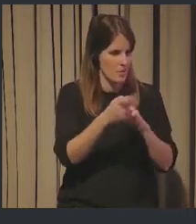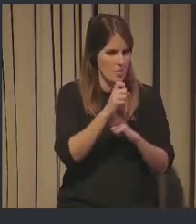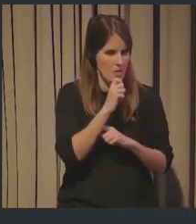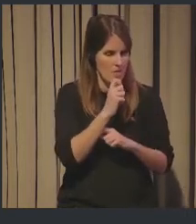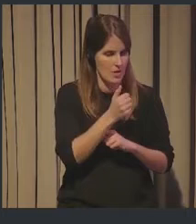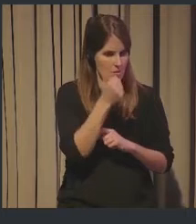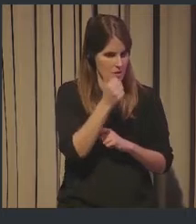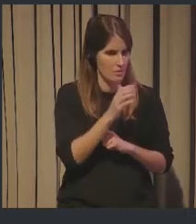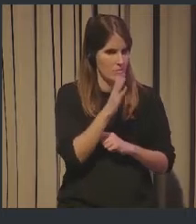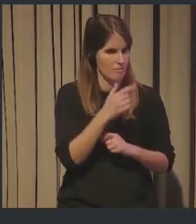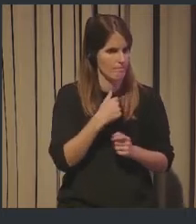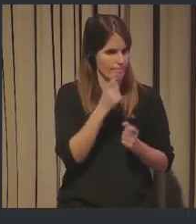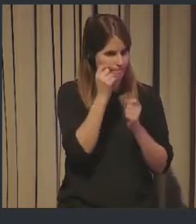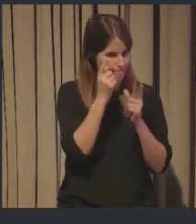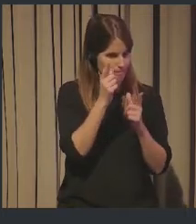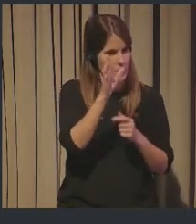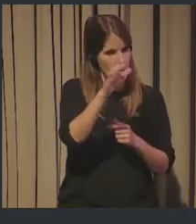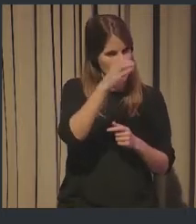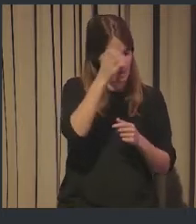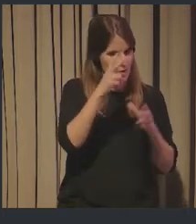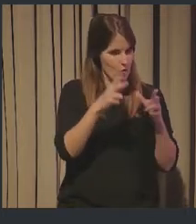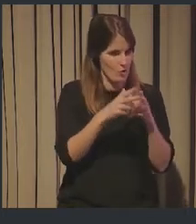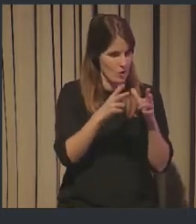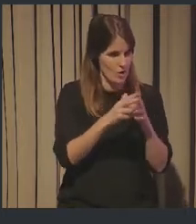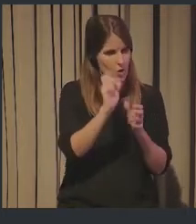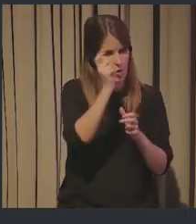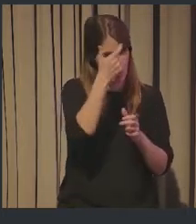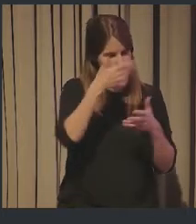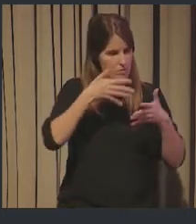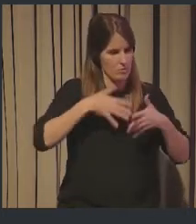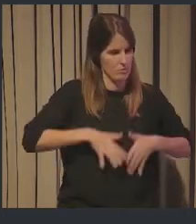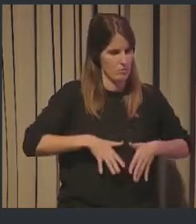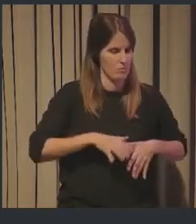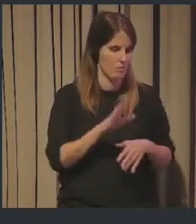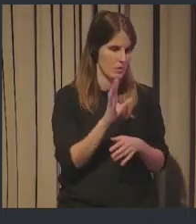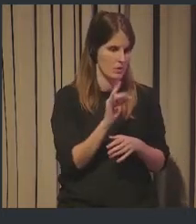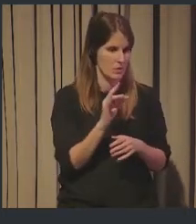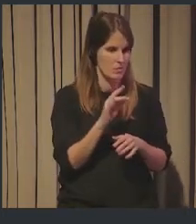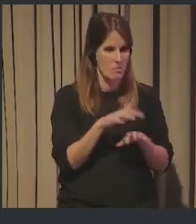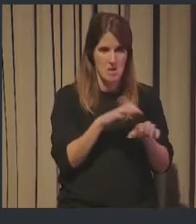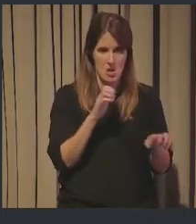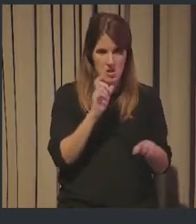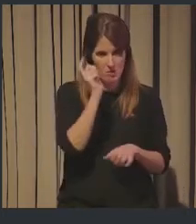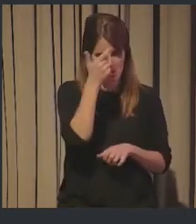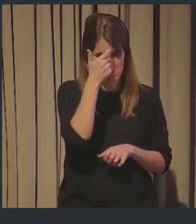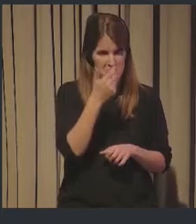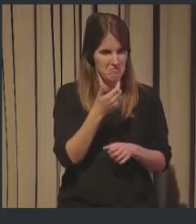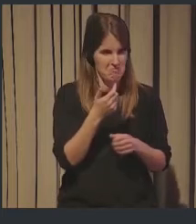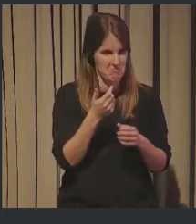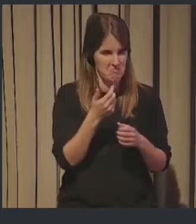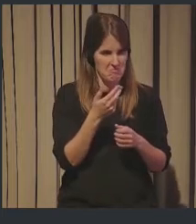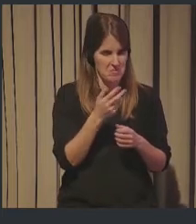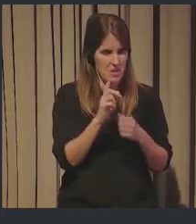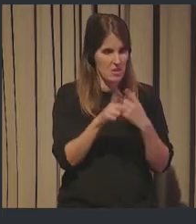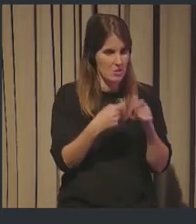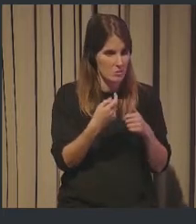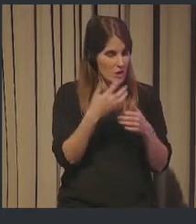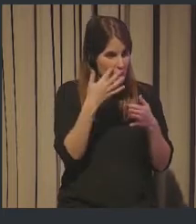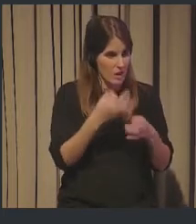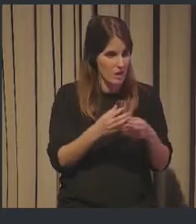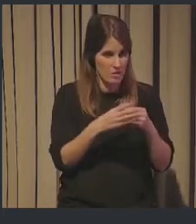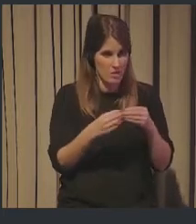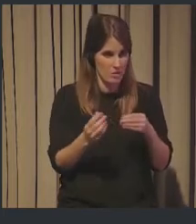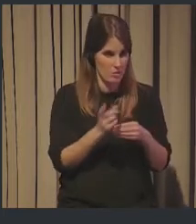aprendí mucha sociología, la mayor parte de lo cual no utilicé ni quería saber. Me salí de